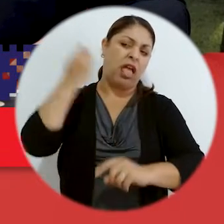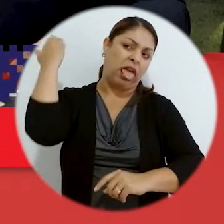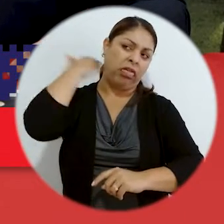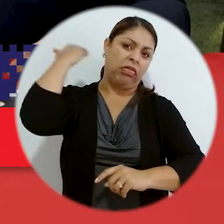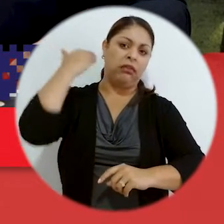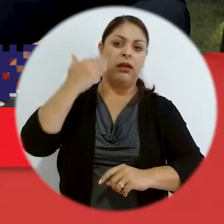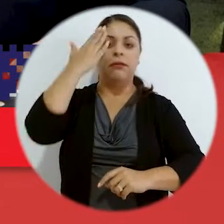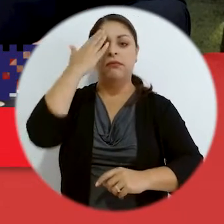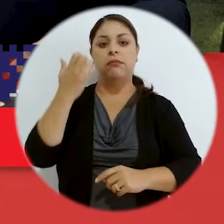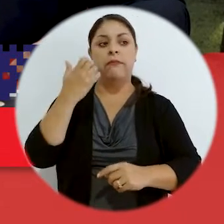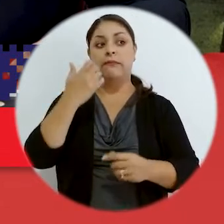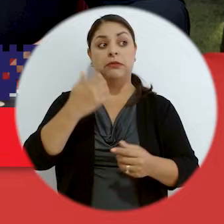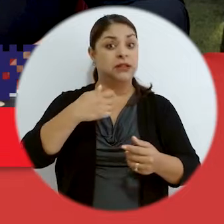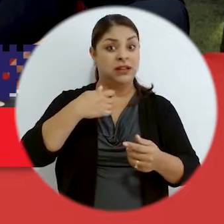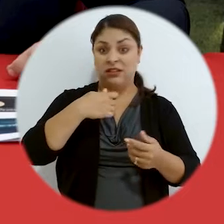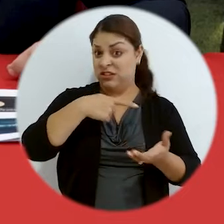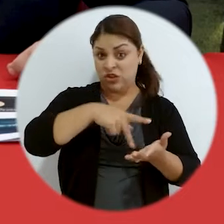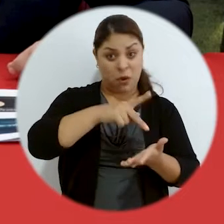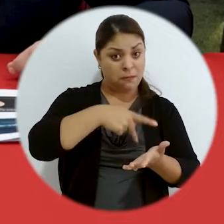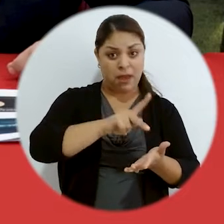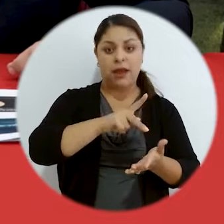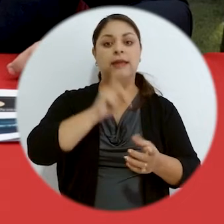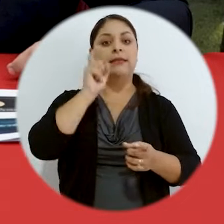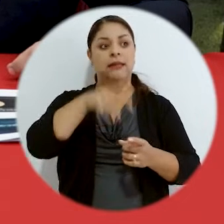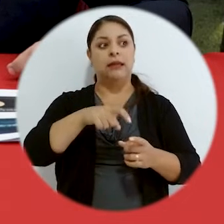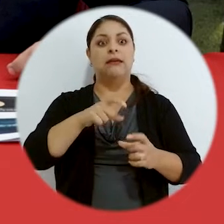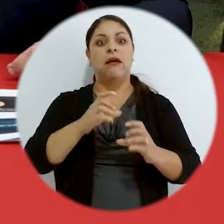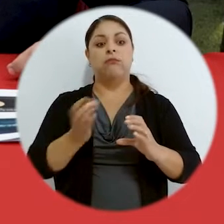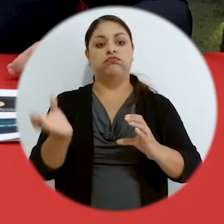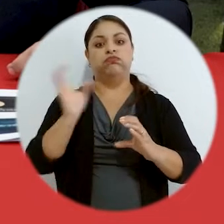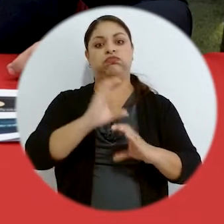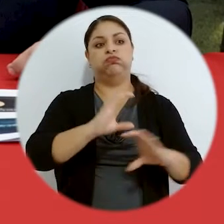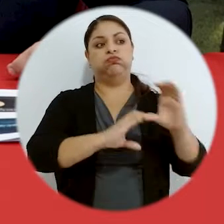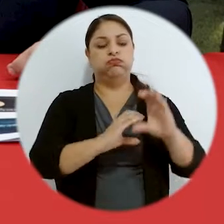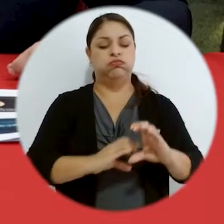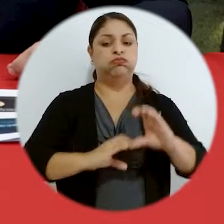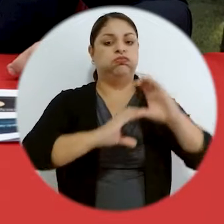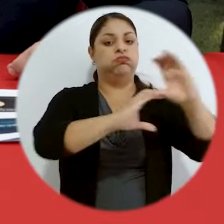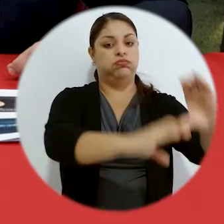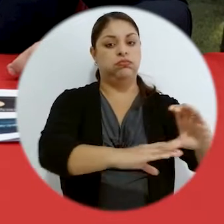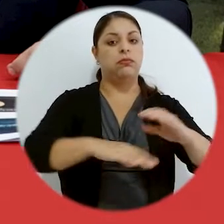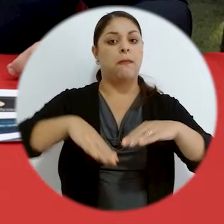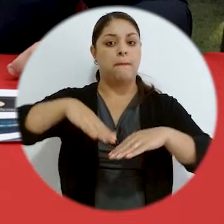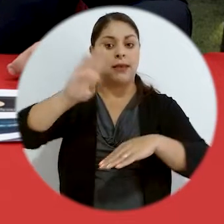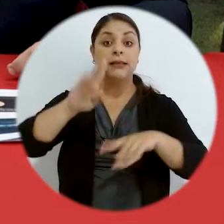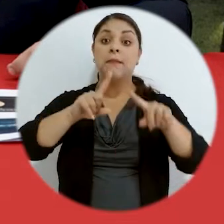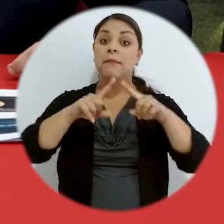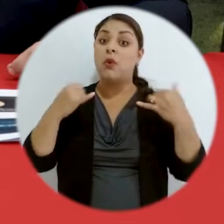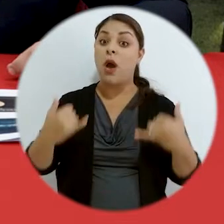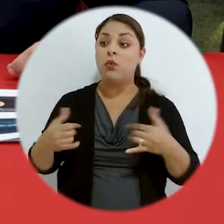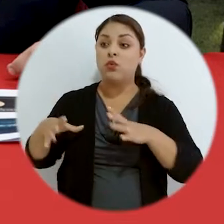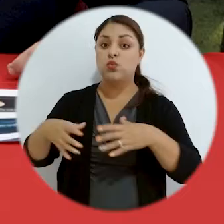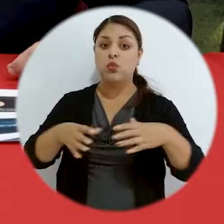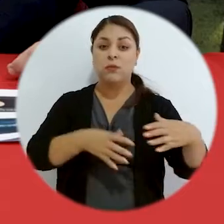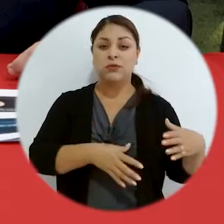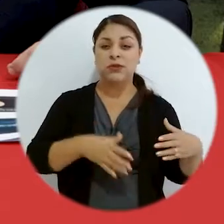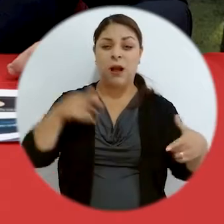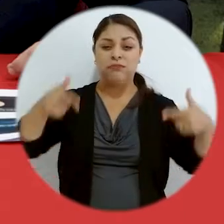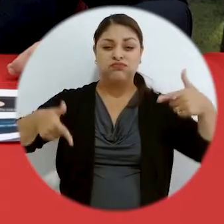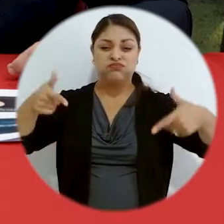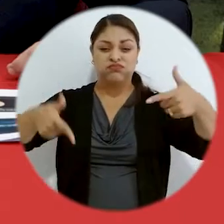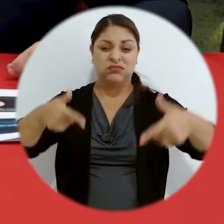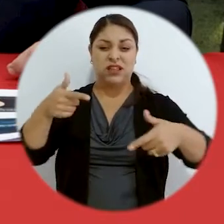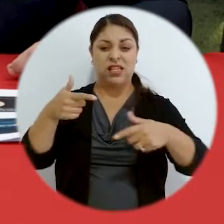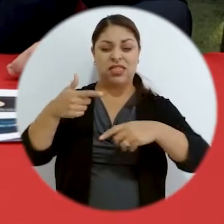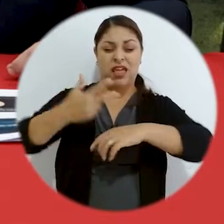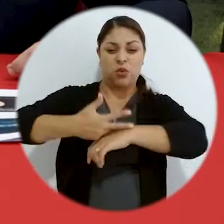garrotazo de la tasa de interés, exacto. Pero ahora el tema es que los grupos de la narcodelincuencia están blanqueando